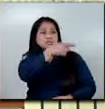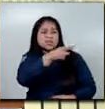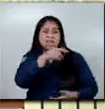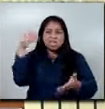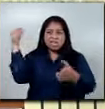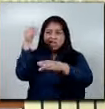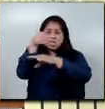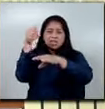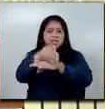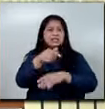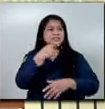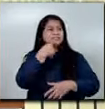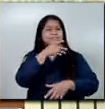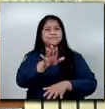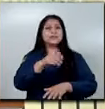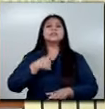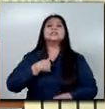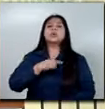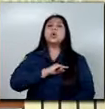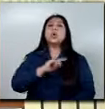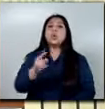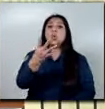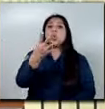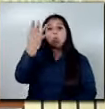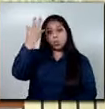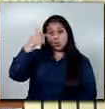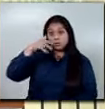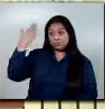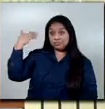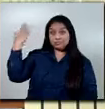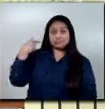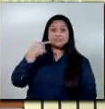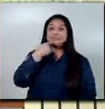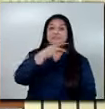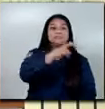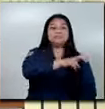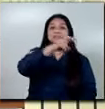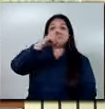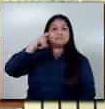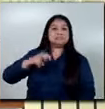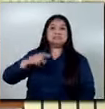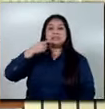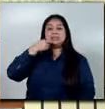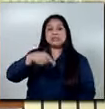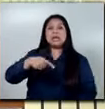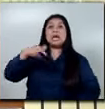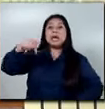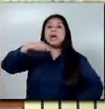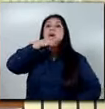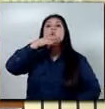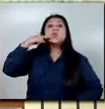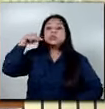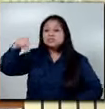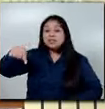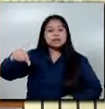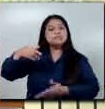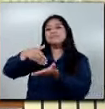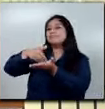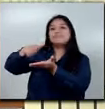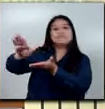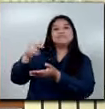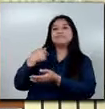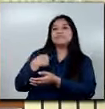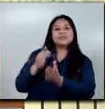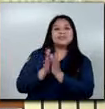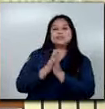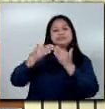eso ordené hace 4 días el retiro del embajador de Guatemala en Rusia, porque no vamos a